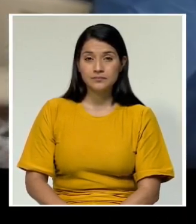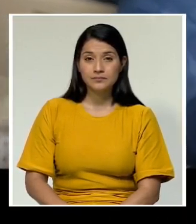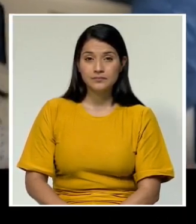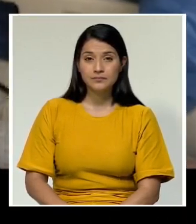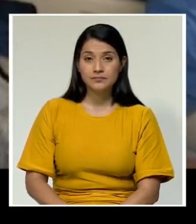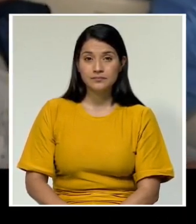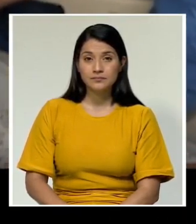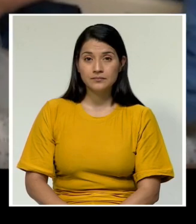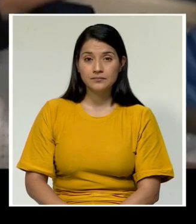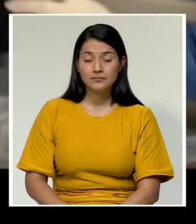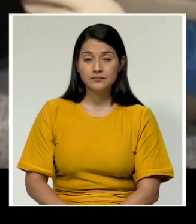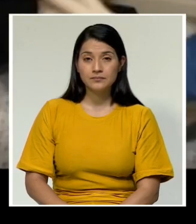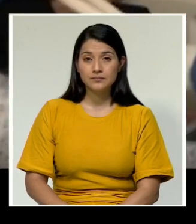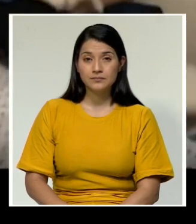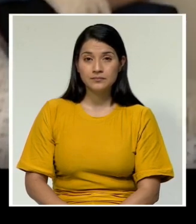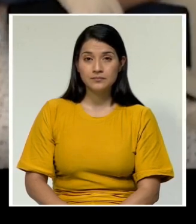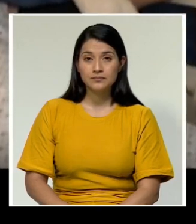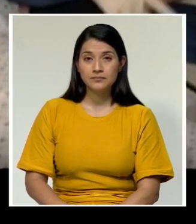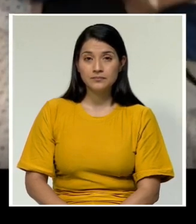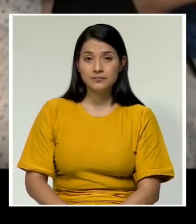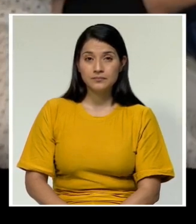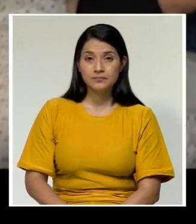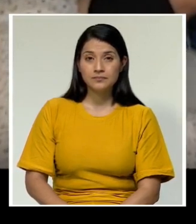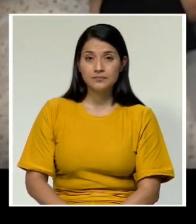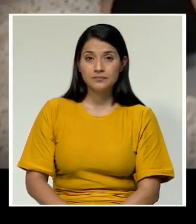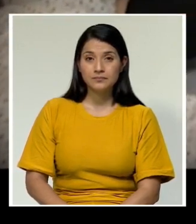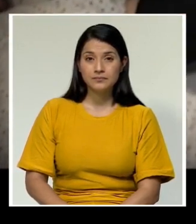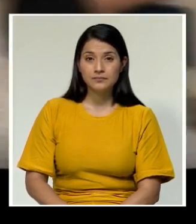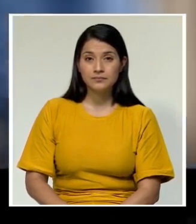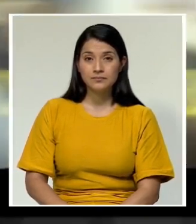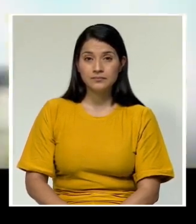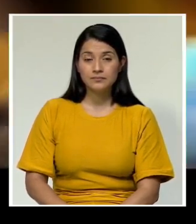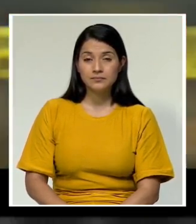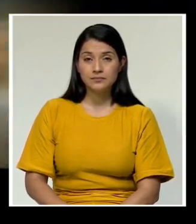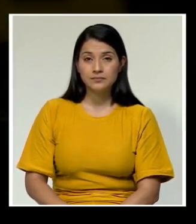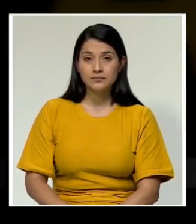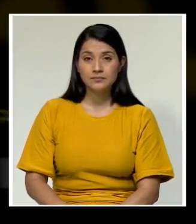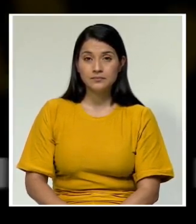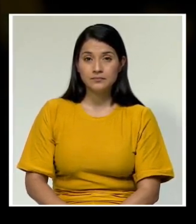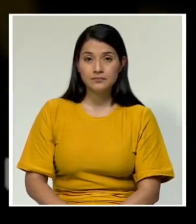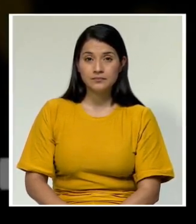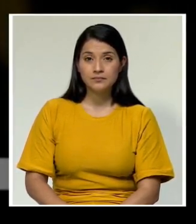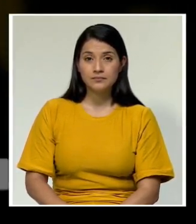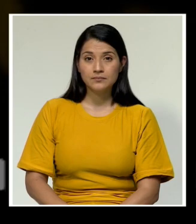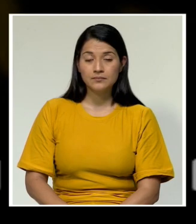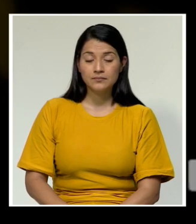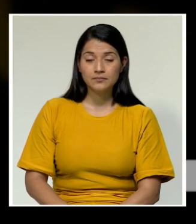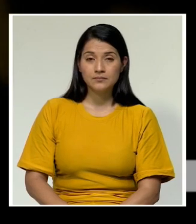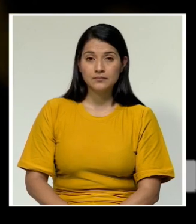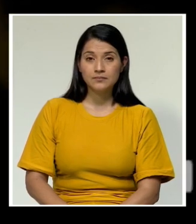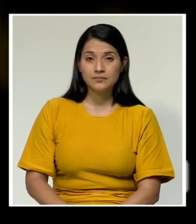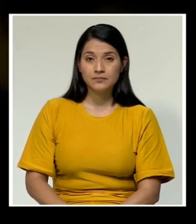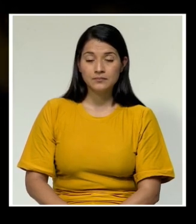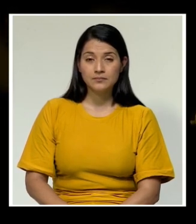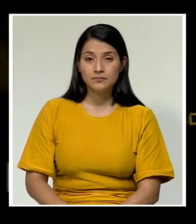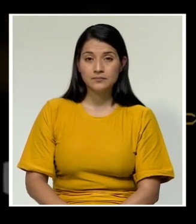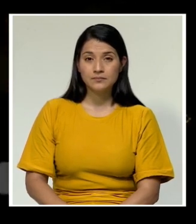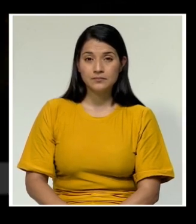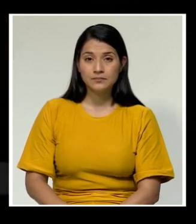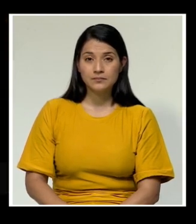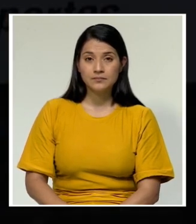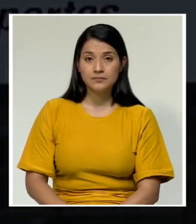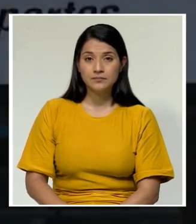orden y por lo tanto tenemos que recortar el gasto en vez de exonerar a las instituciones. Porque precisamente lo que